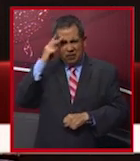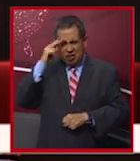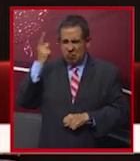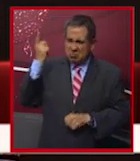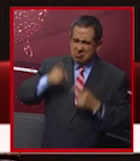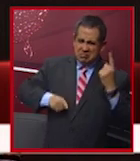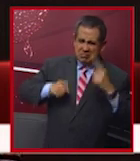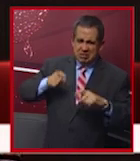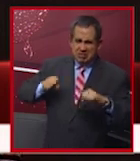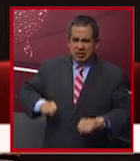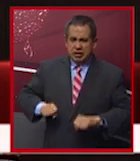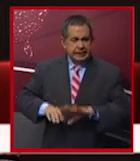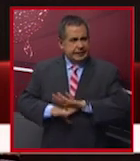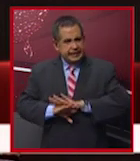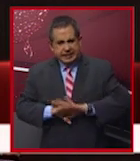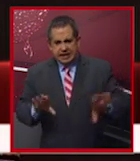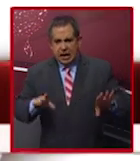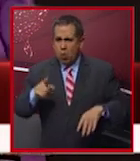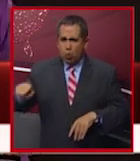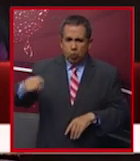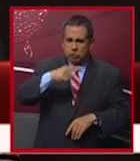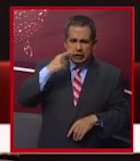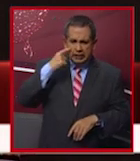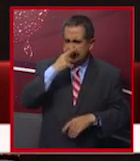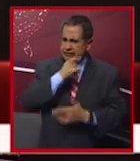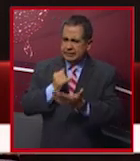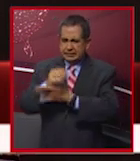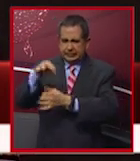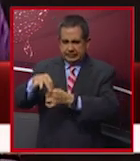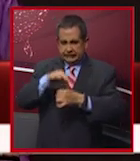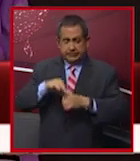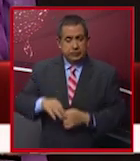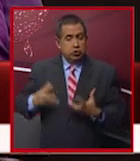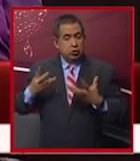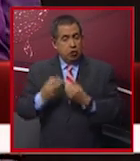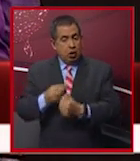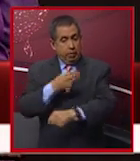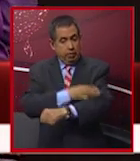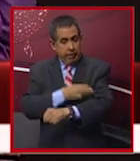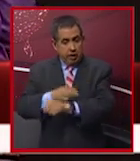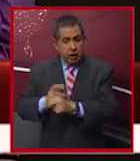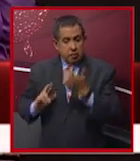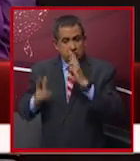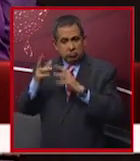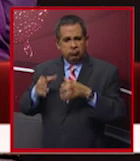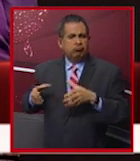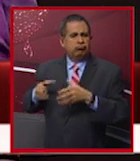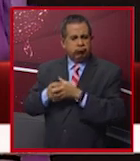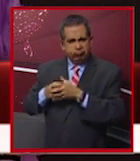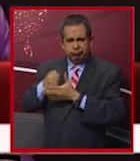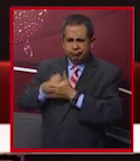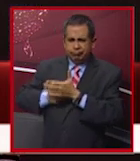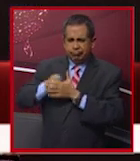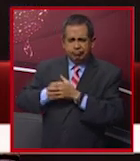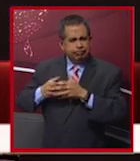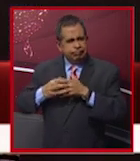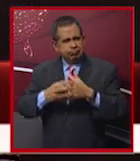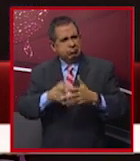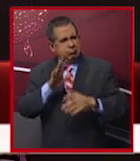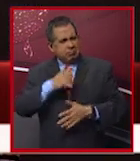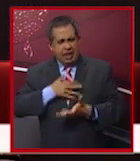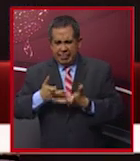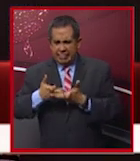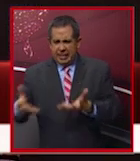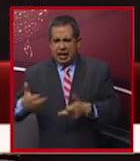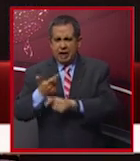manos la decisión sobre su propio futuro. Junto con Madero, el movimiento revolucionario se fortaleció con la demanda de tierra